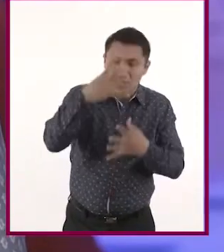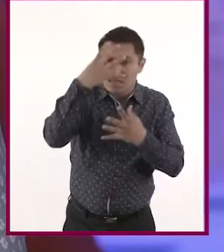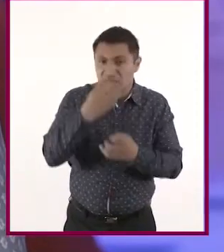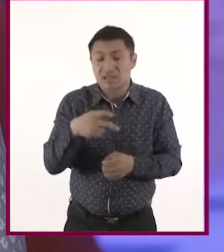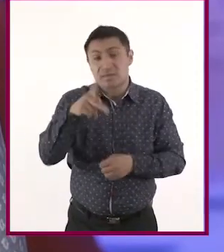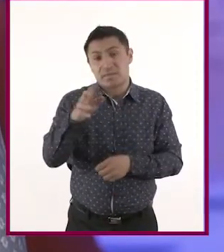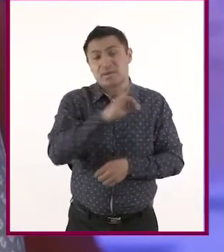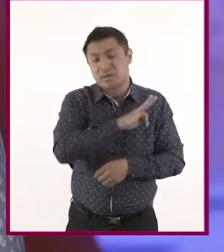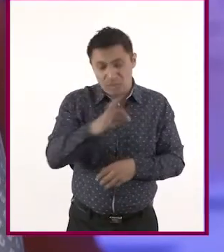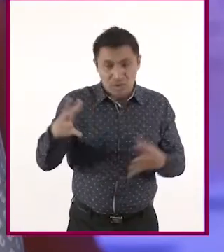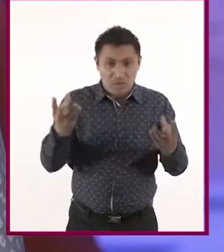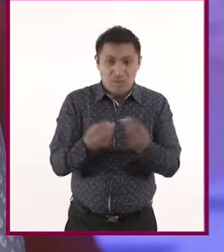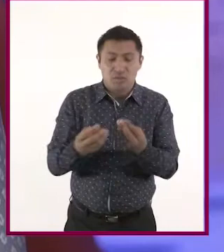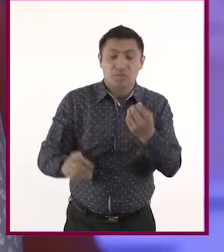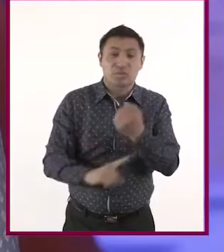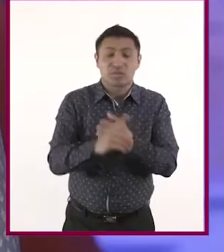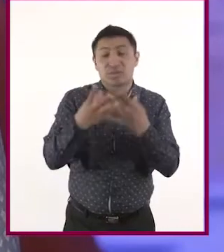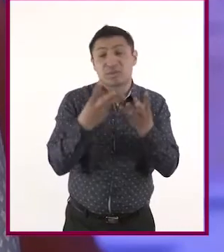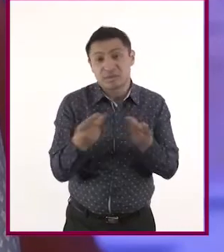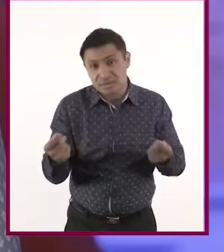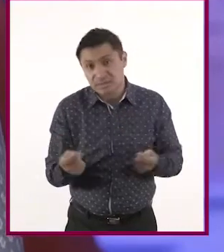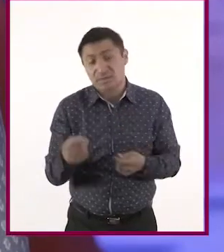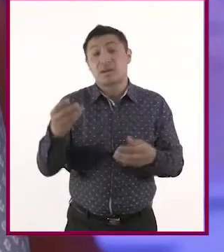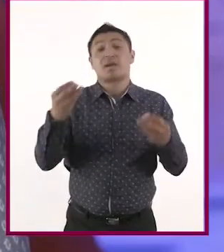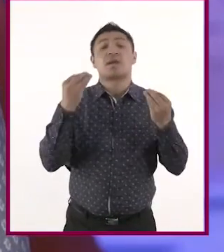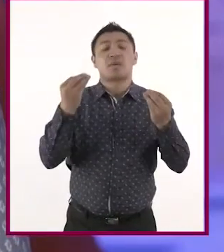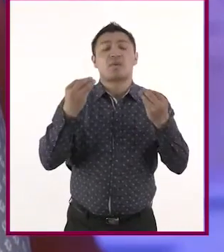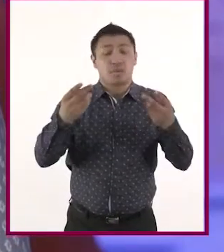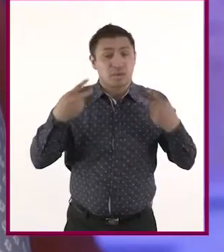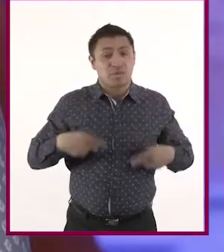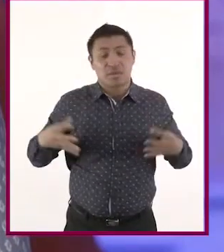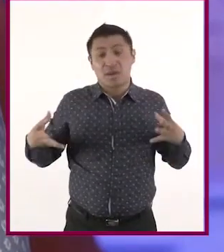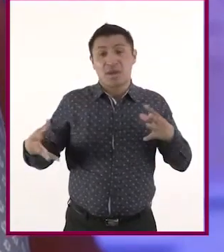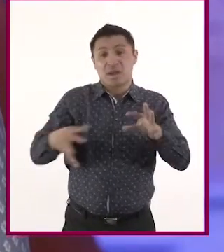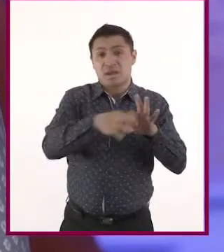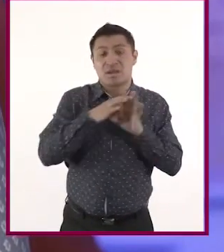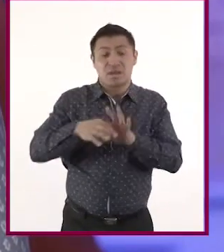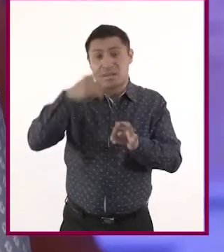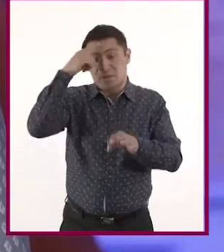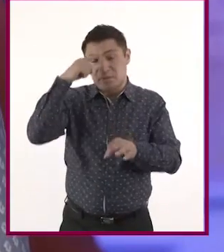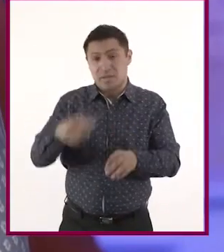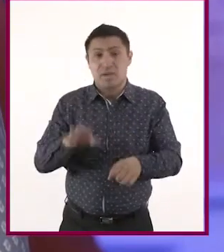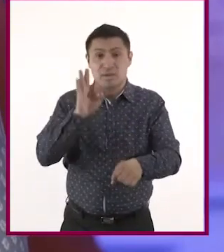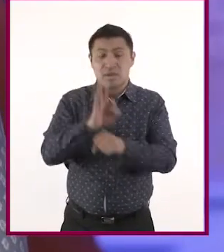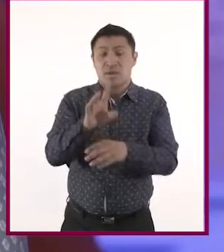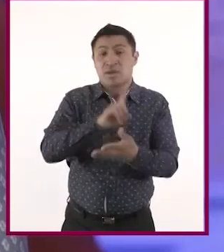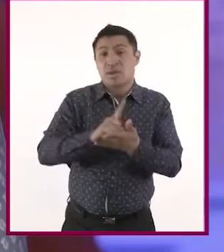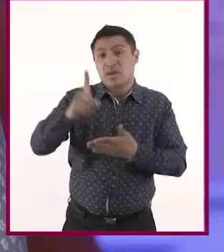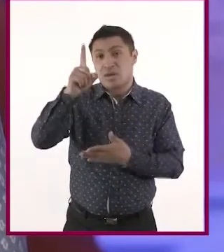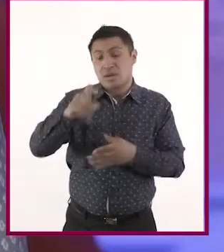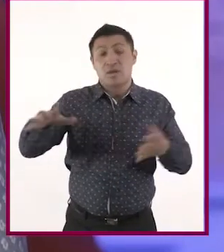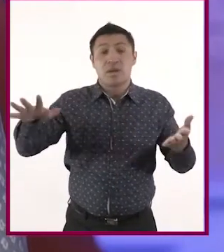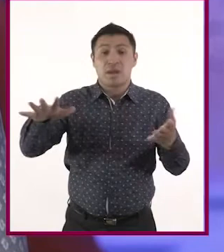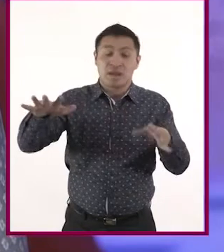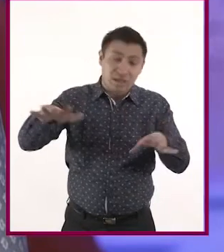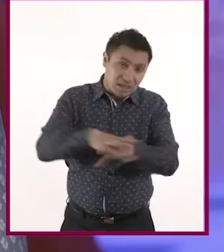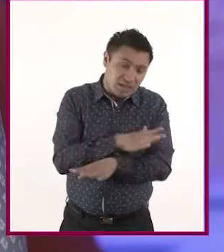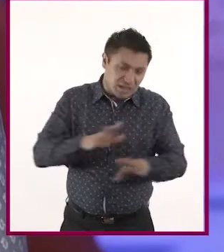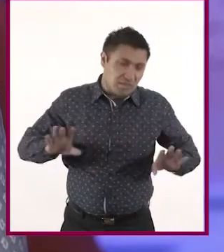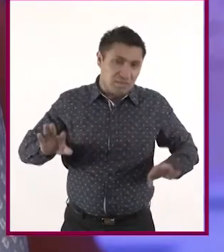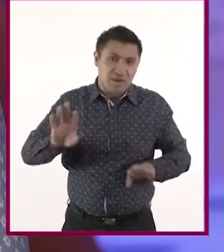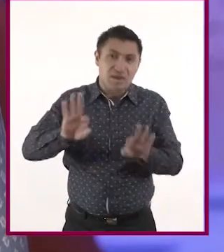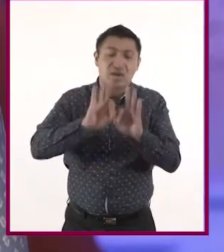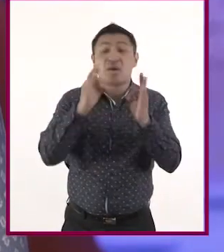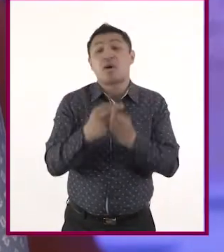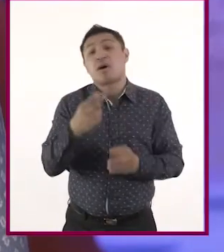y colectiva para cuidar el agua. Entre más personas nos unamos para defender nuestro derecho al agua y generar cambios en nuestros hábitos y prácticas